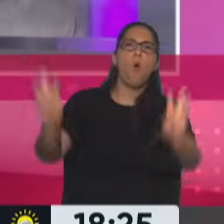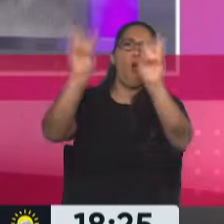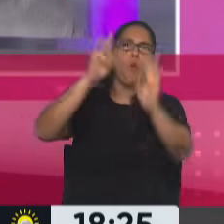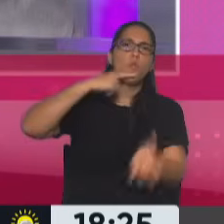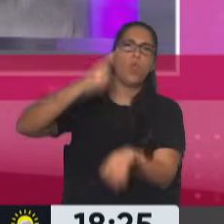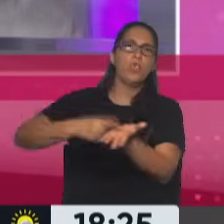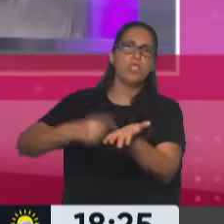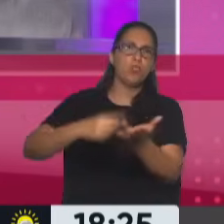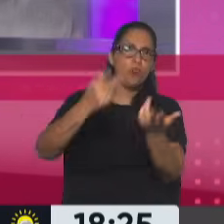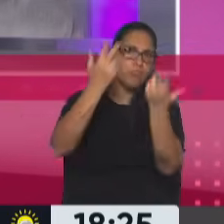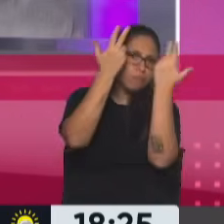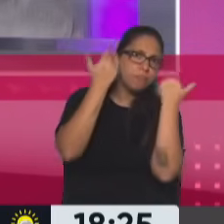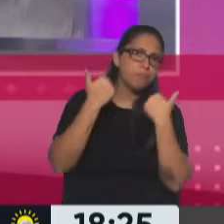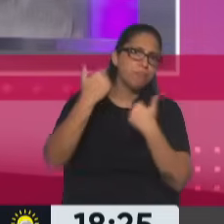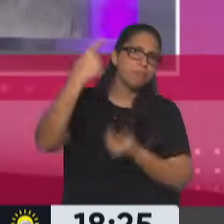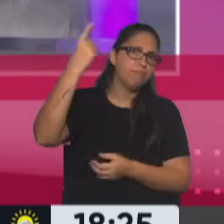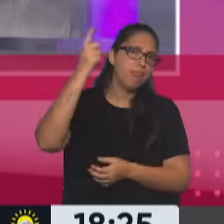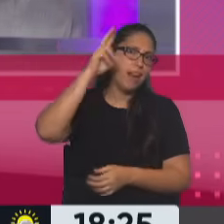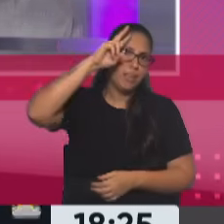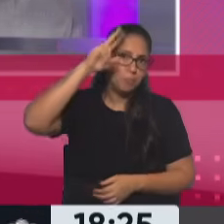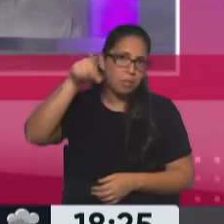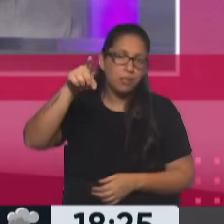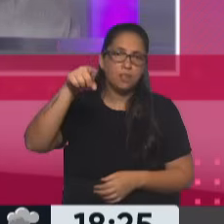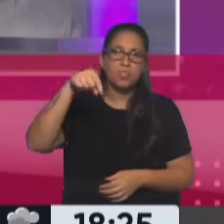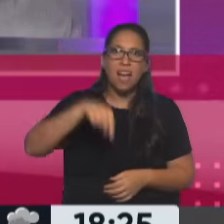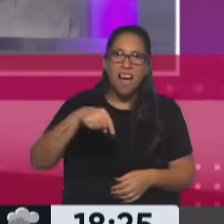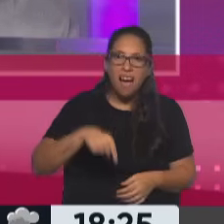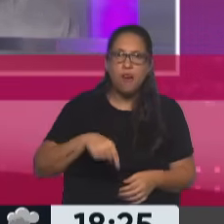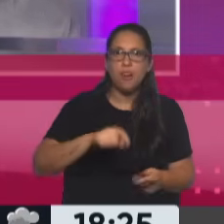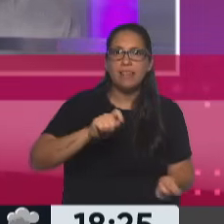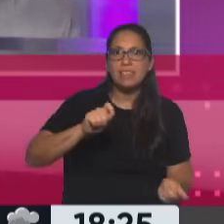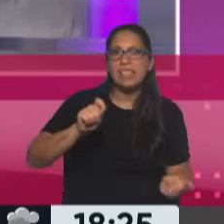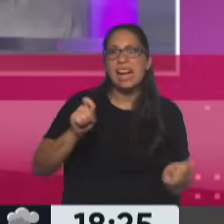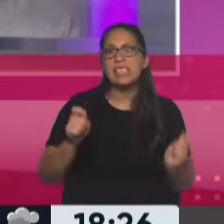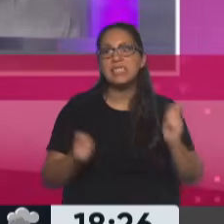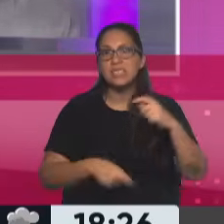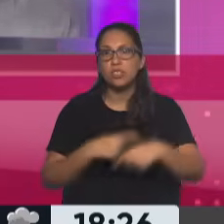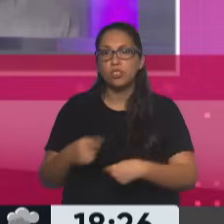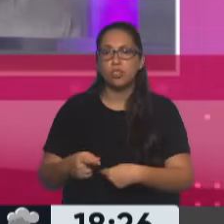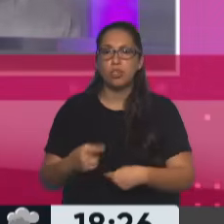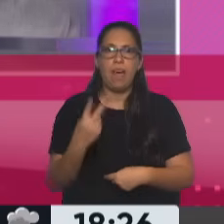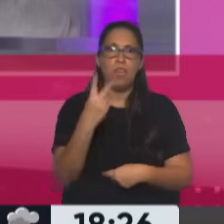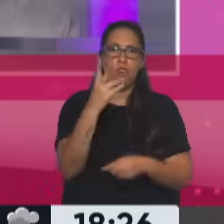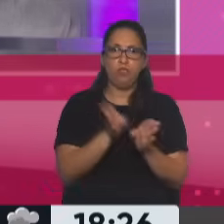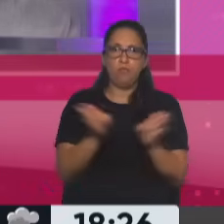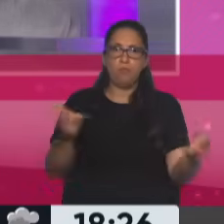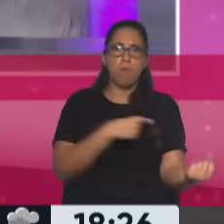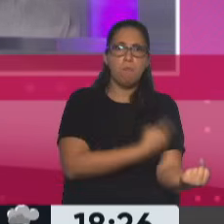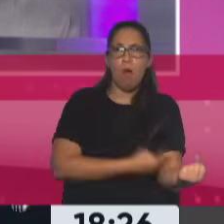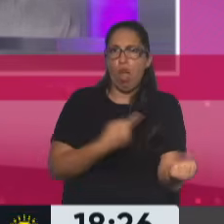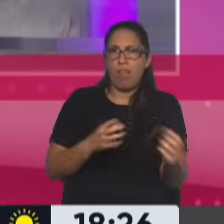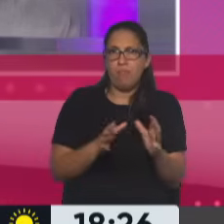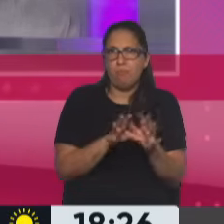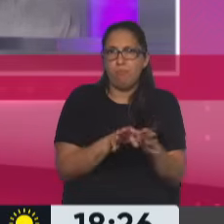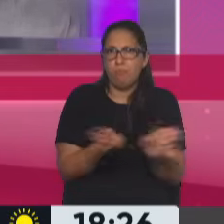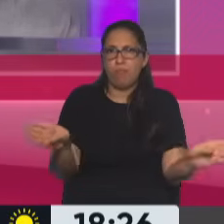Entonces, yo diría que la transición internacional en sí está terminada. Vos tenés dos grandes polos de poder. Esta fue la última